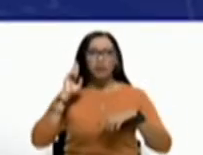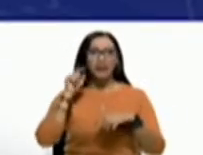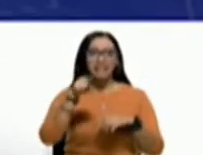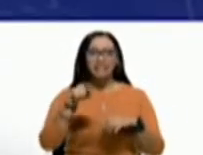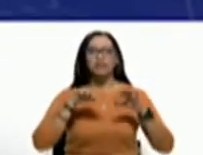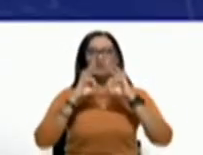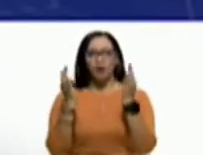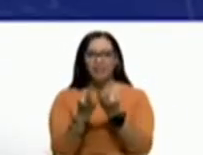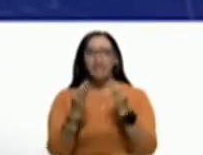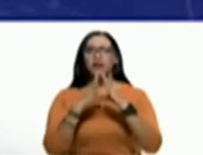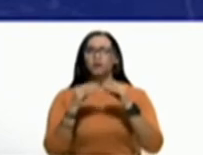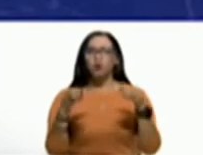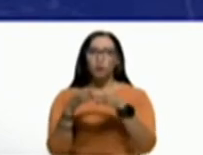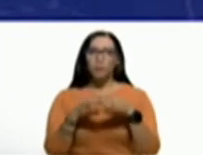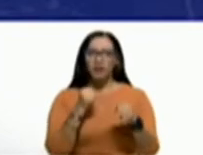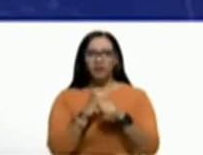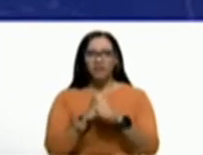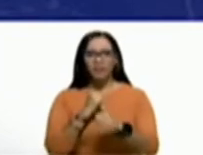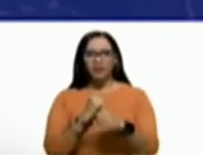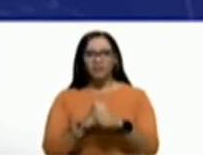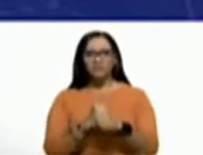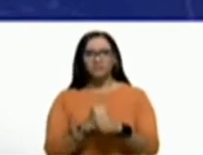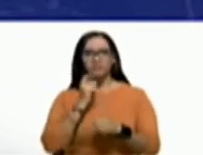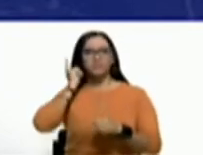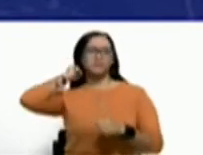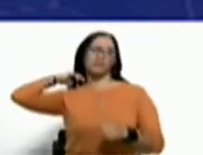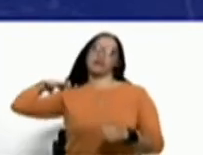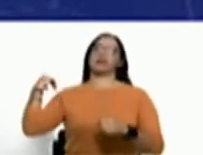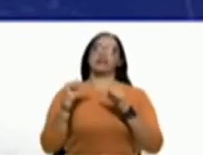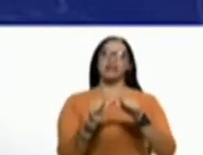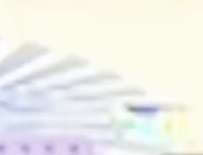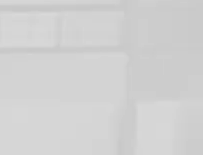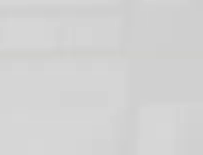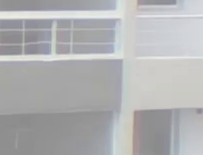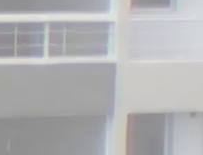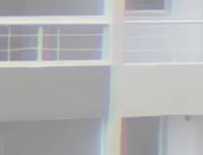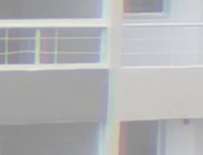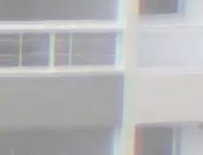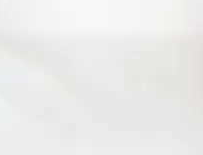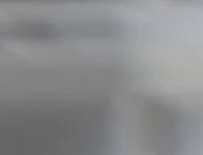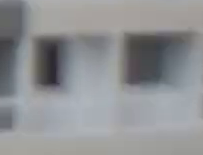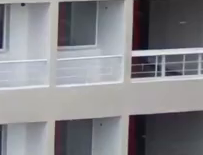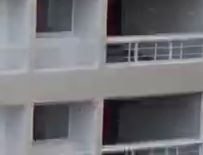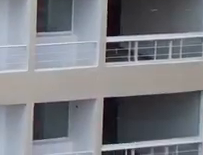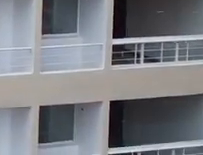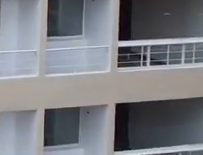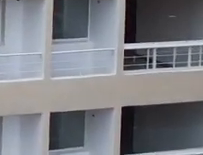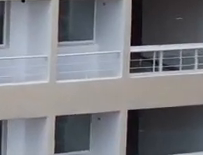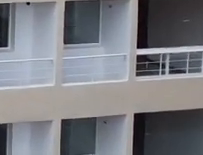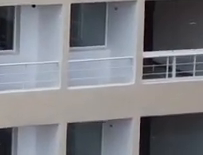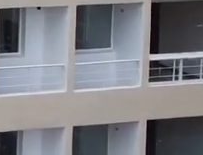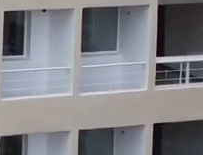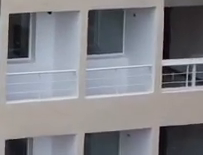tu familia, para todos tus compañeros de trabajo y a seguir fortaleciendo la gran misión Vivienda Venezuela.